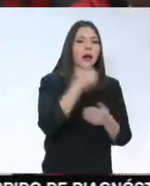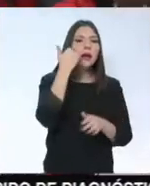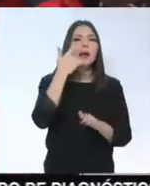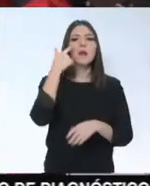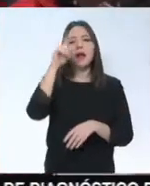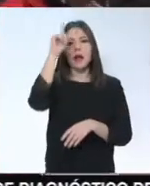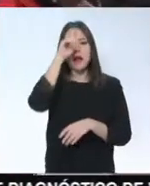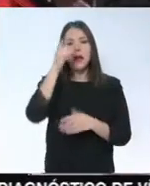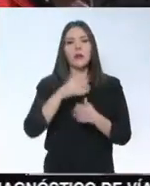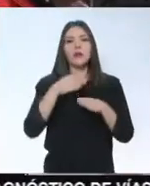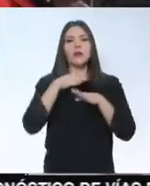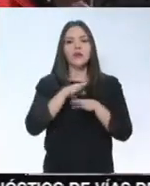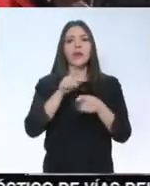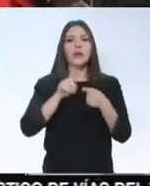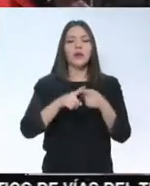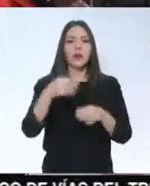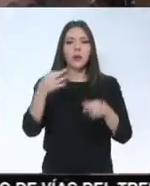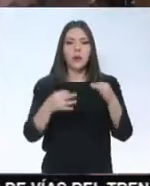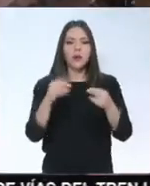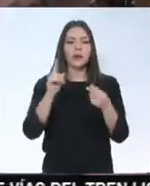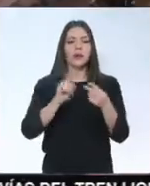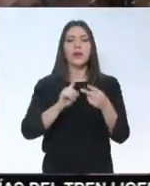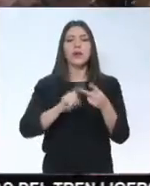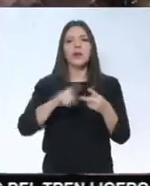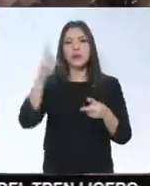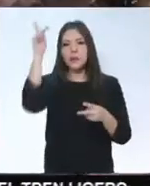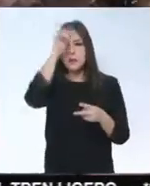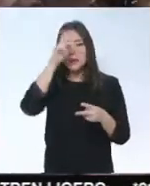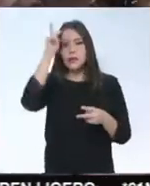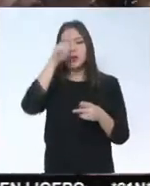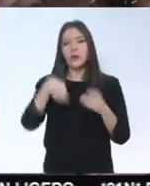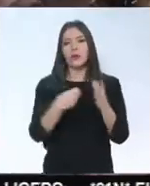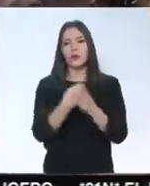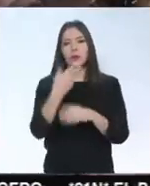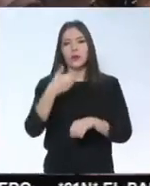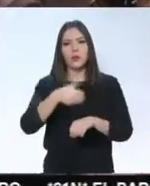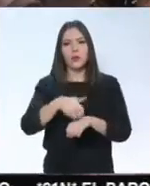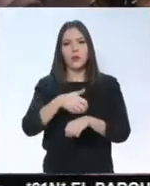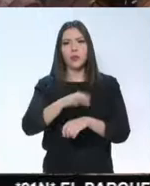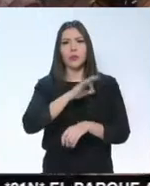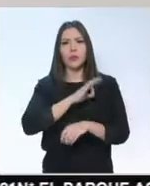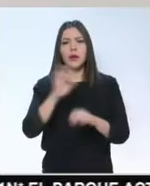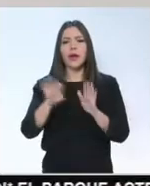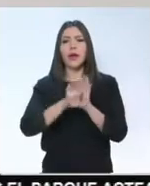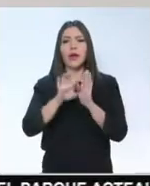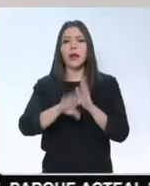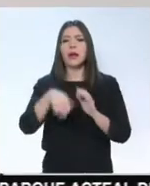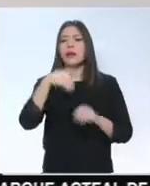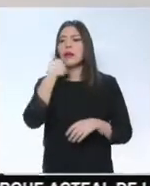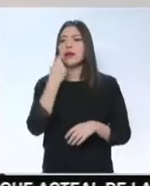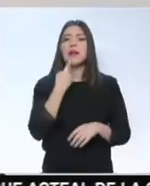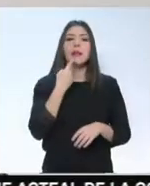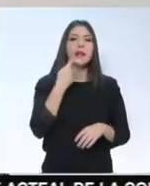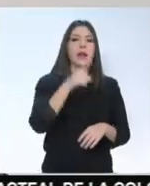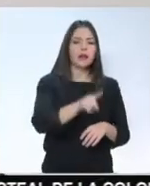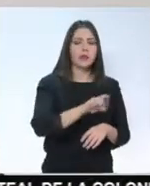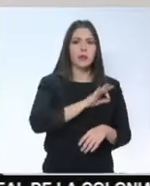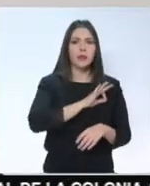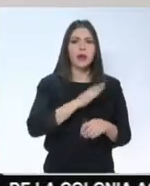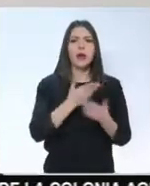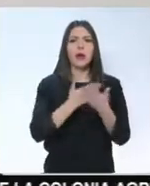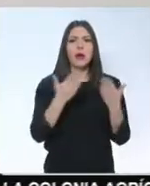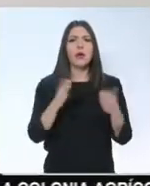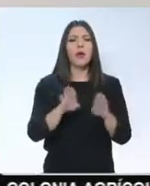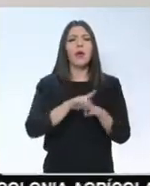jurídica, asesoría psicológica, en este caso también, ya con la incorporación del 072, hacer algún tipo de denuncia ciudadana. ¿Cómo garantizan ustedes que